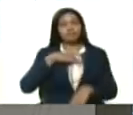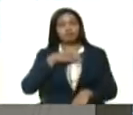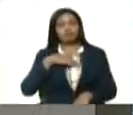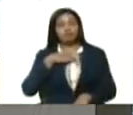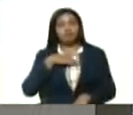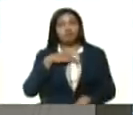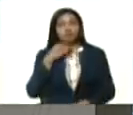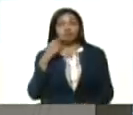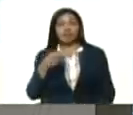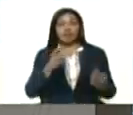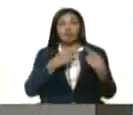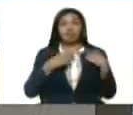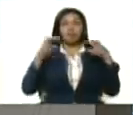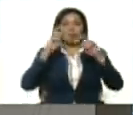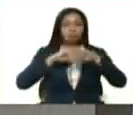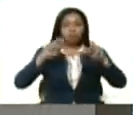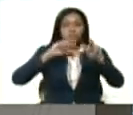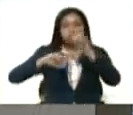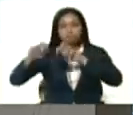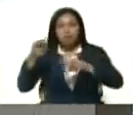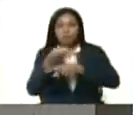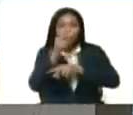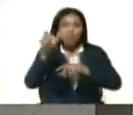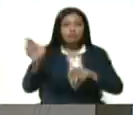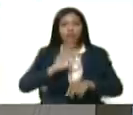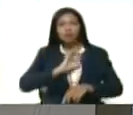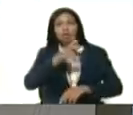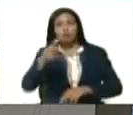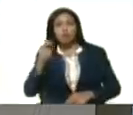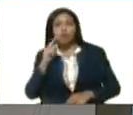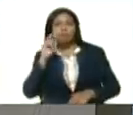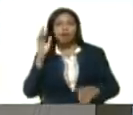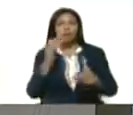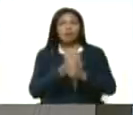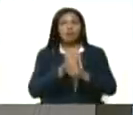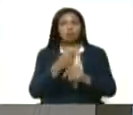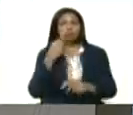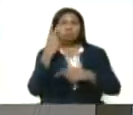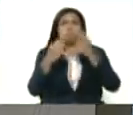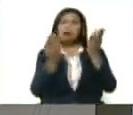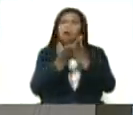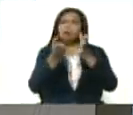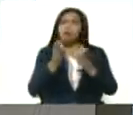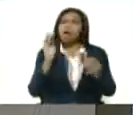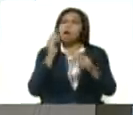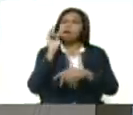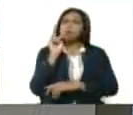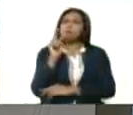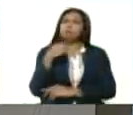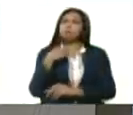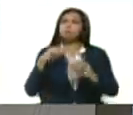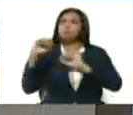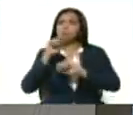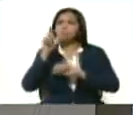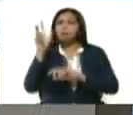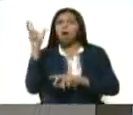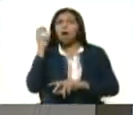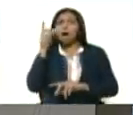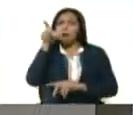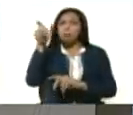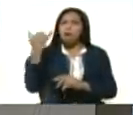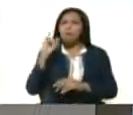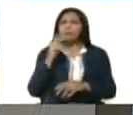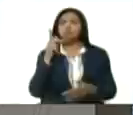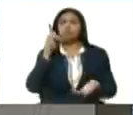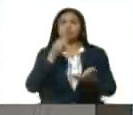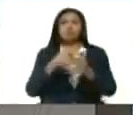la misión que está en el pesquisaje ampliado y personalizado, y pasando por la escuela, notó movimiento, notó ruido, y entró